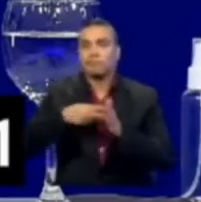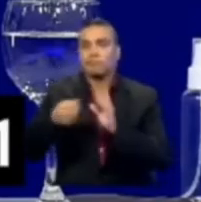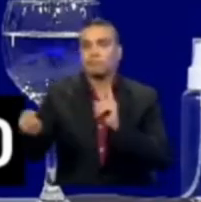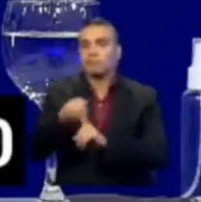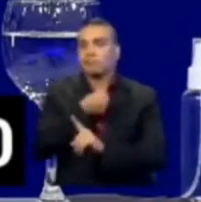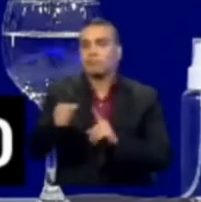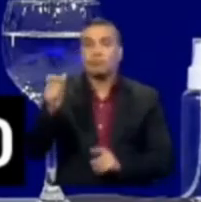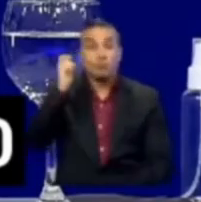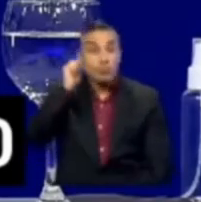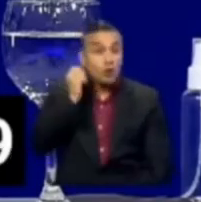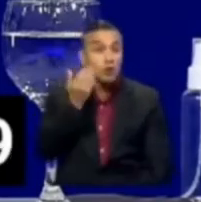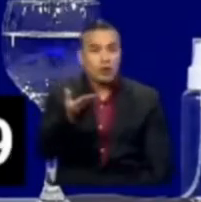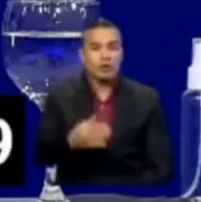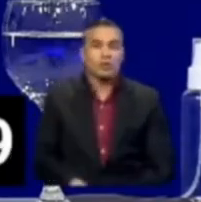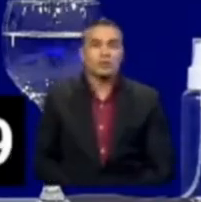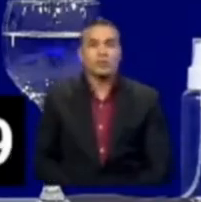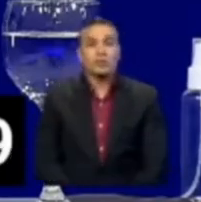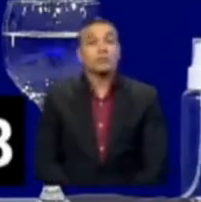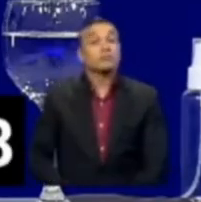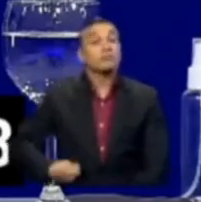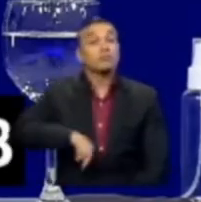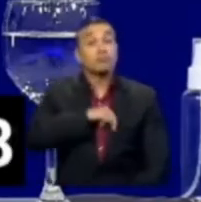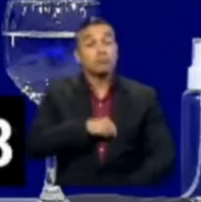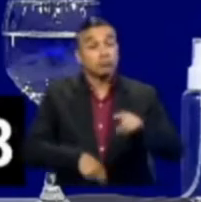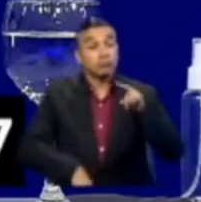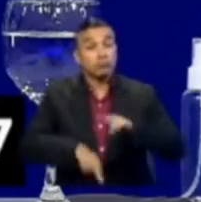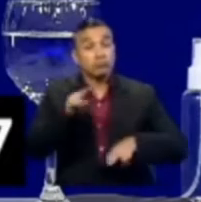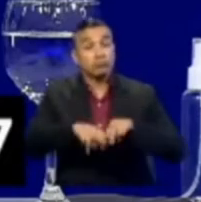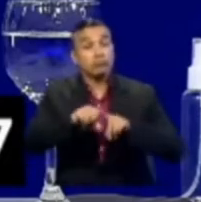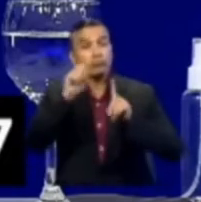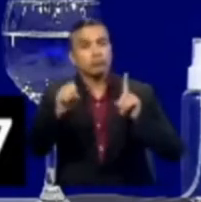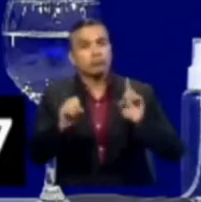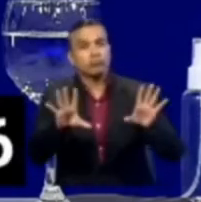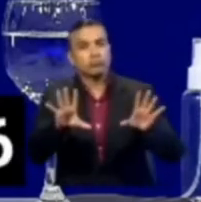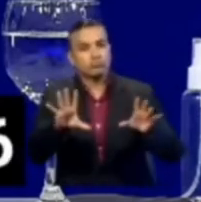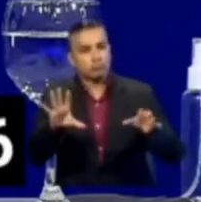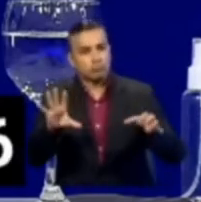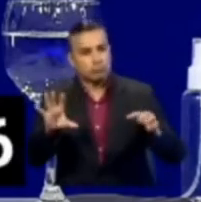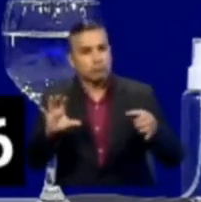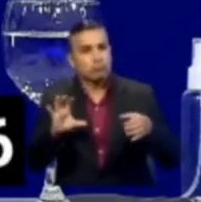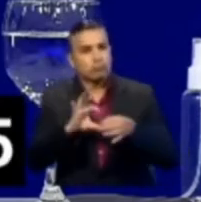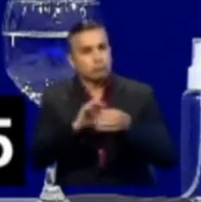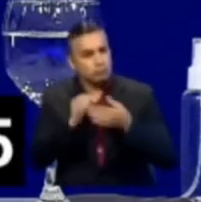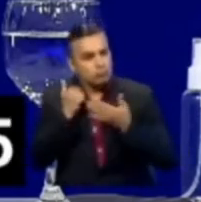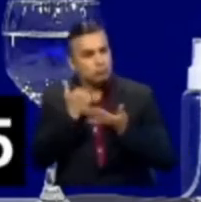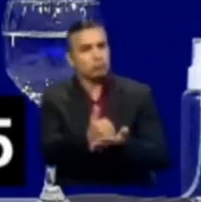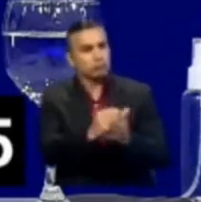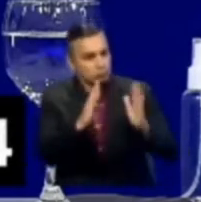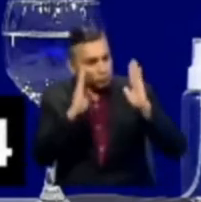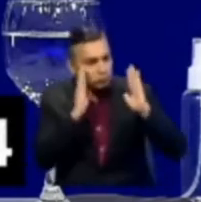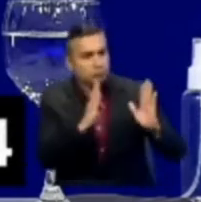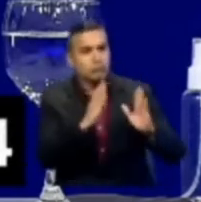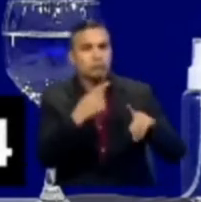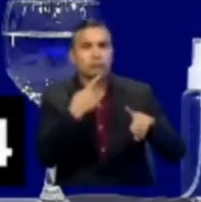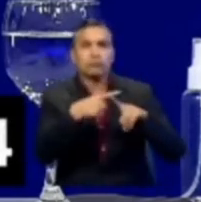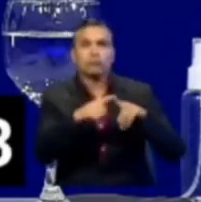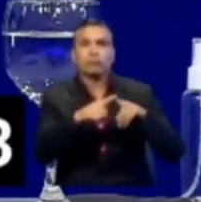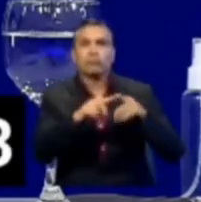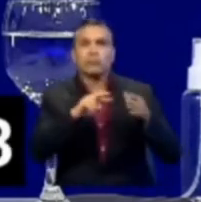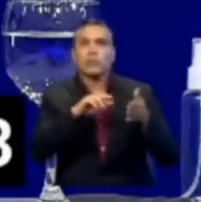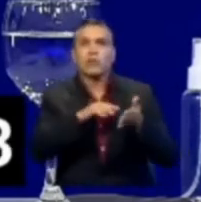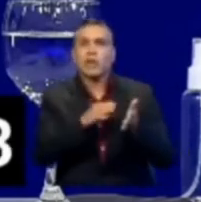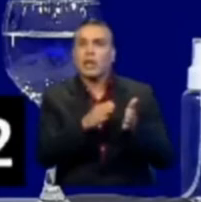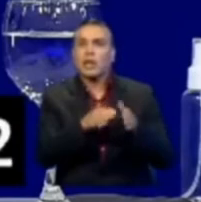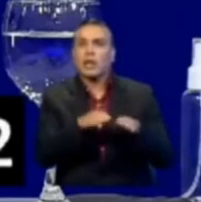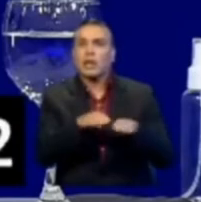violencia en contra de la mujer. Vamos a construir un sistema de acogida que pueda atender con distintos niveles de riesgo a